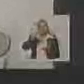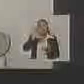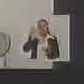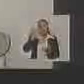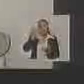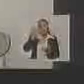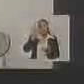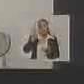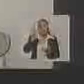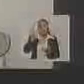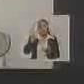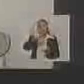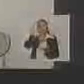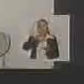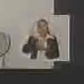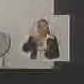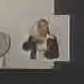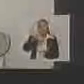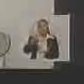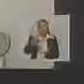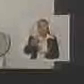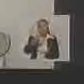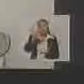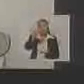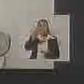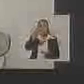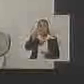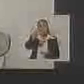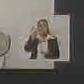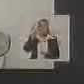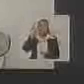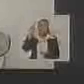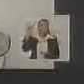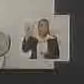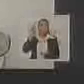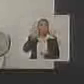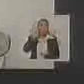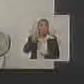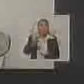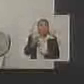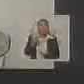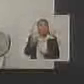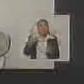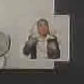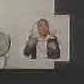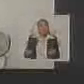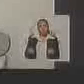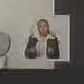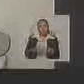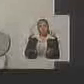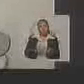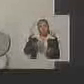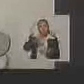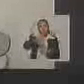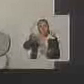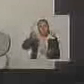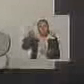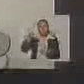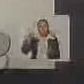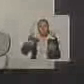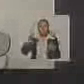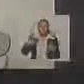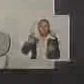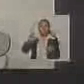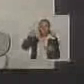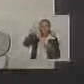a Capital 21, a ustedes que me escuchan, me ven y me entiende, a cada uno de los vecinos que